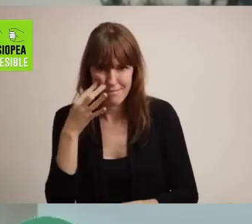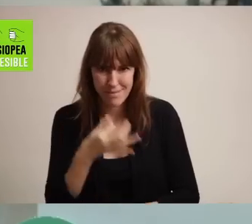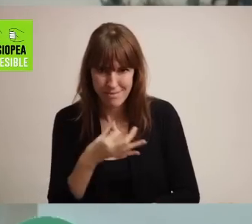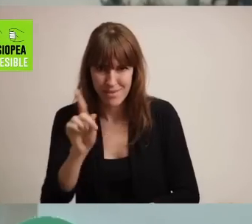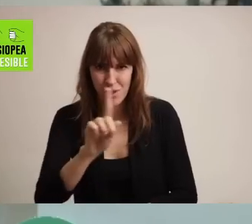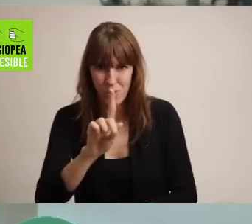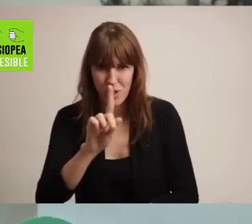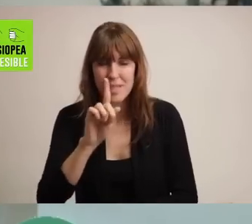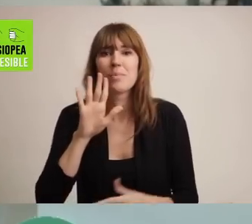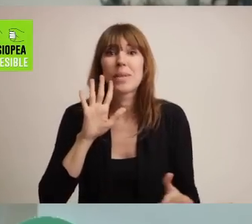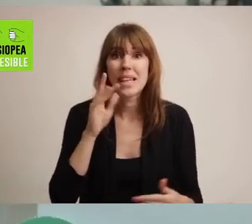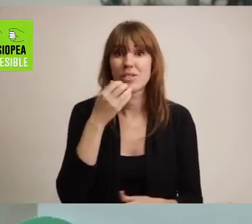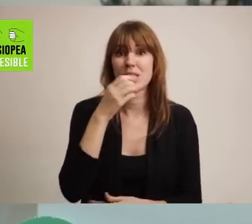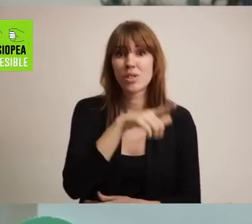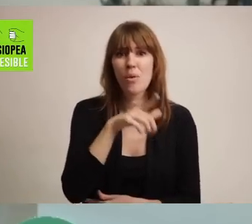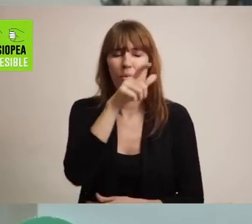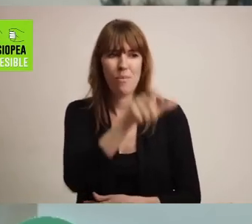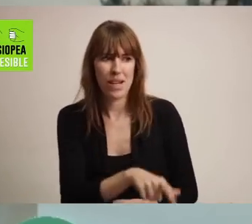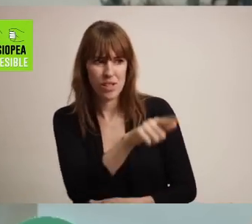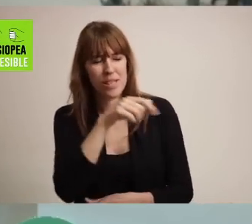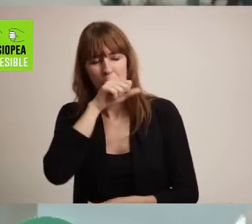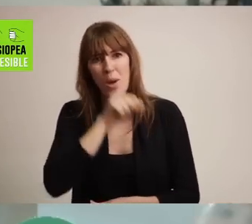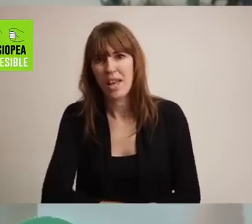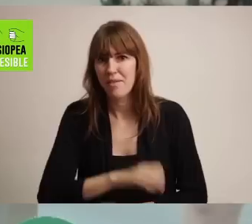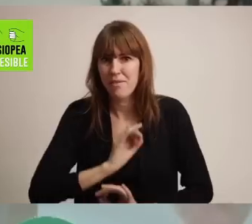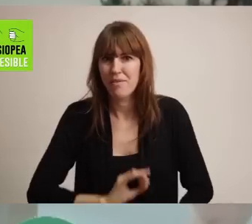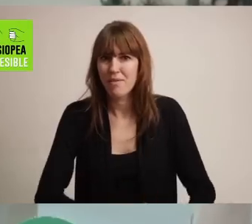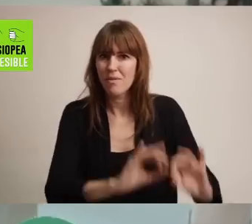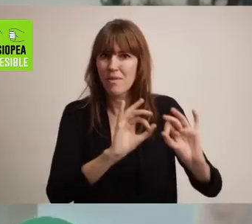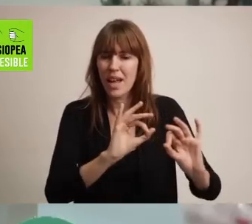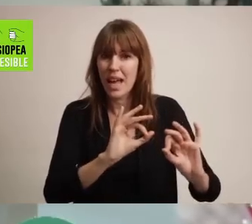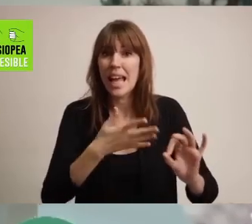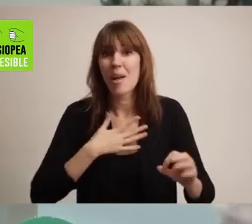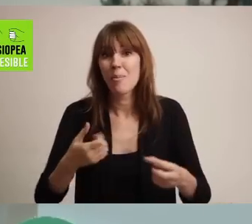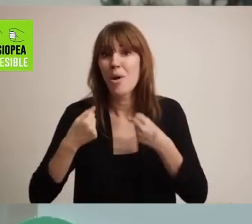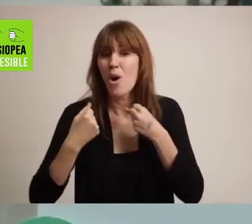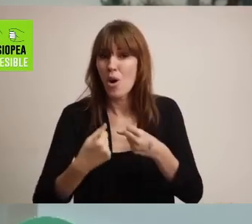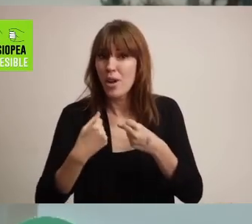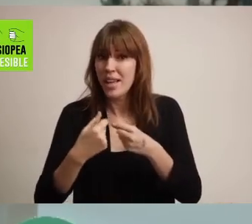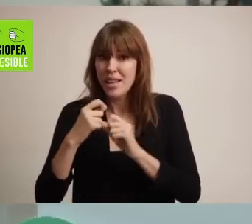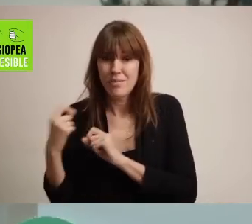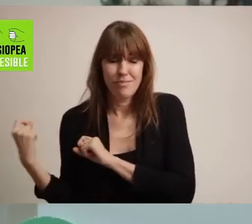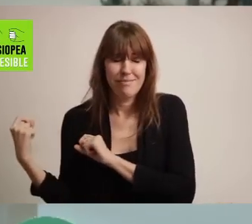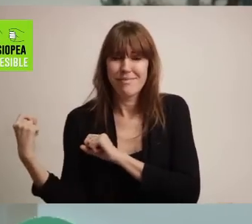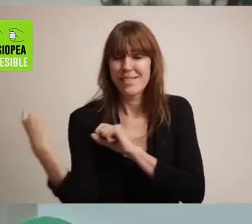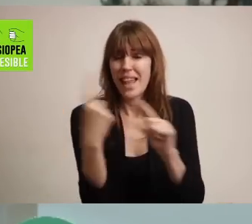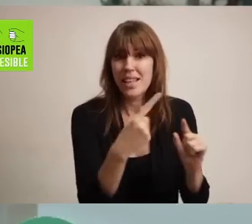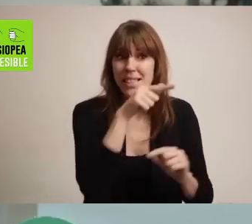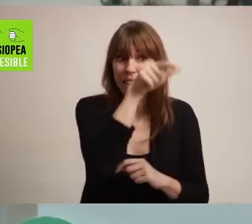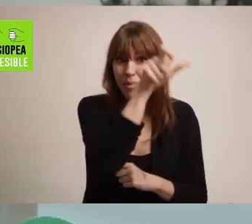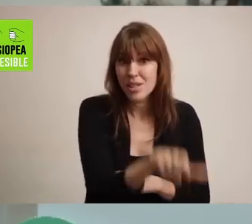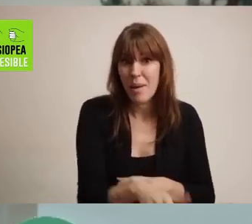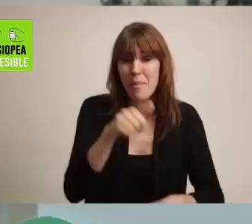tienes mucha fe en alguien y le das todo tu poder a ese alguien puede